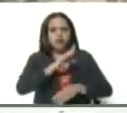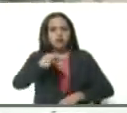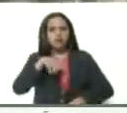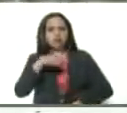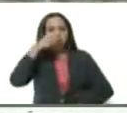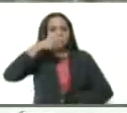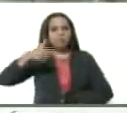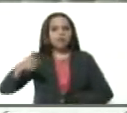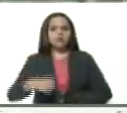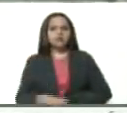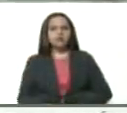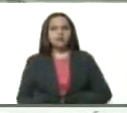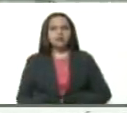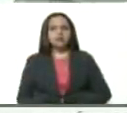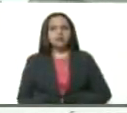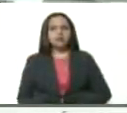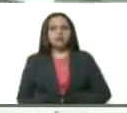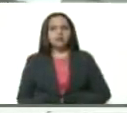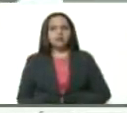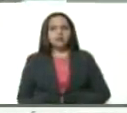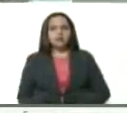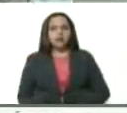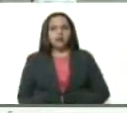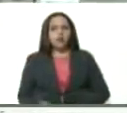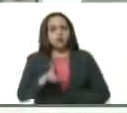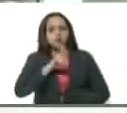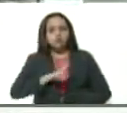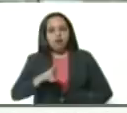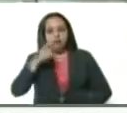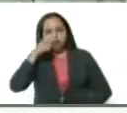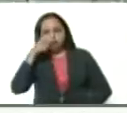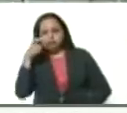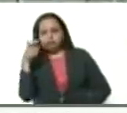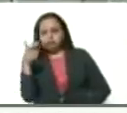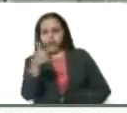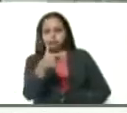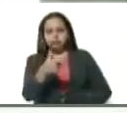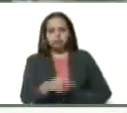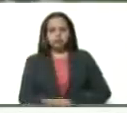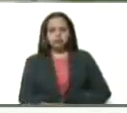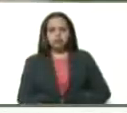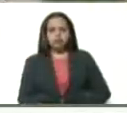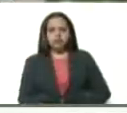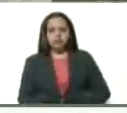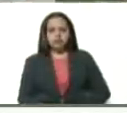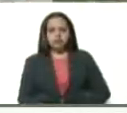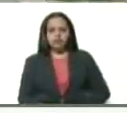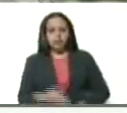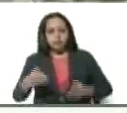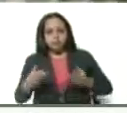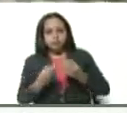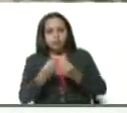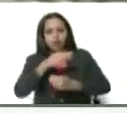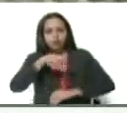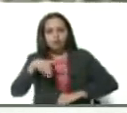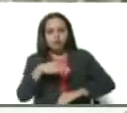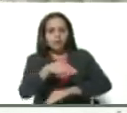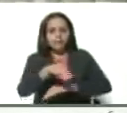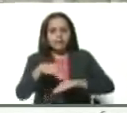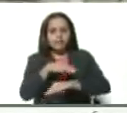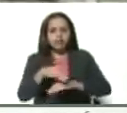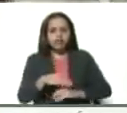pueblo, bajo la supervisión y ojo visor de nuestro ministro Carlos